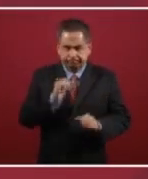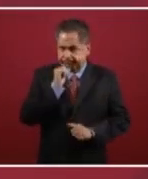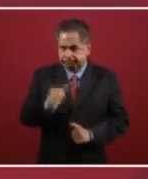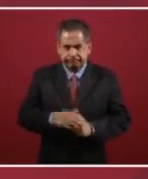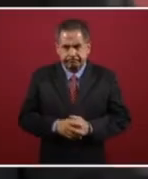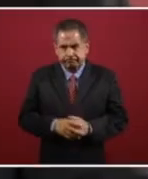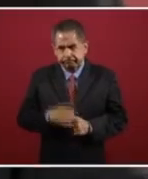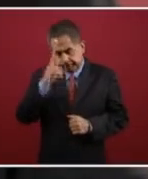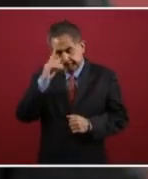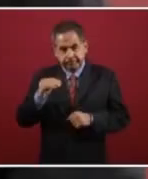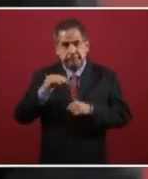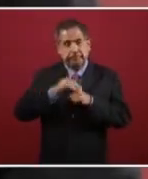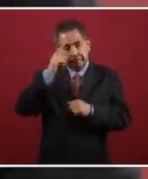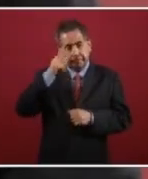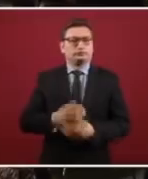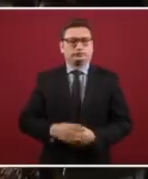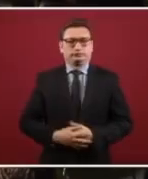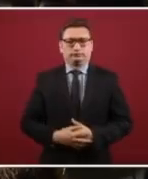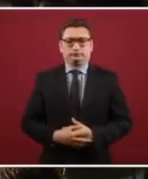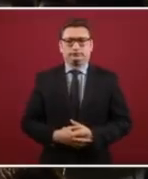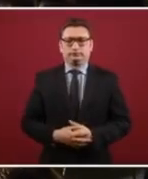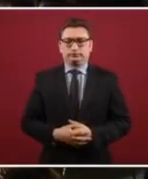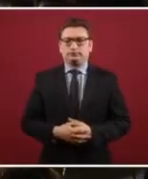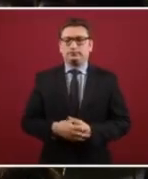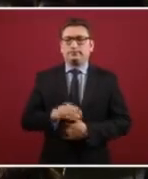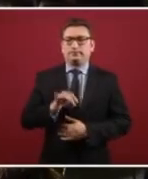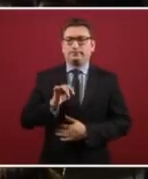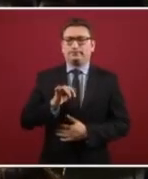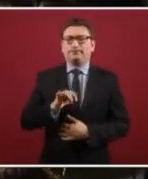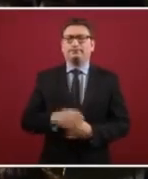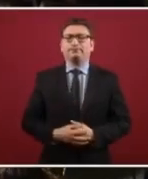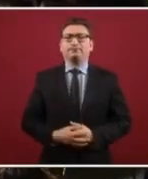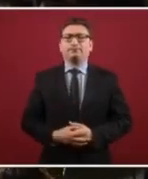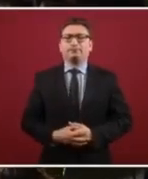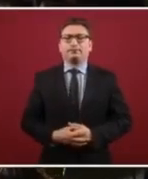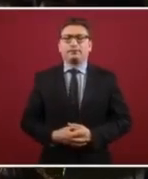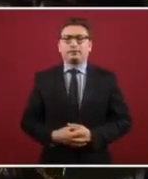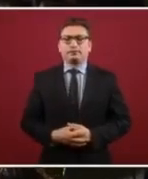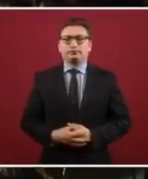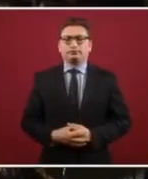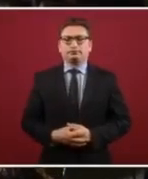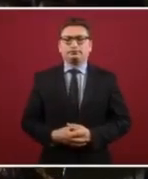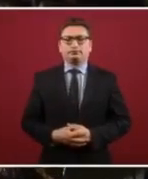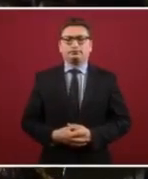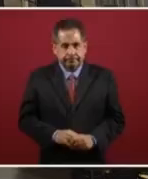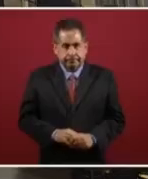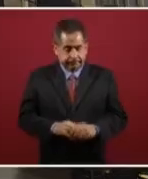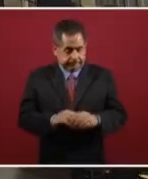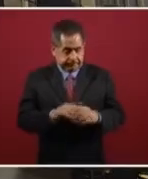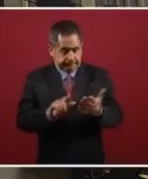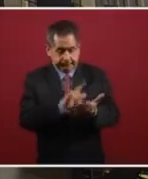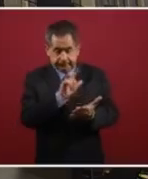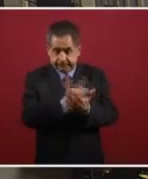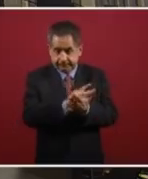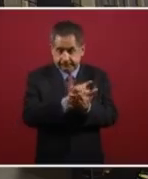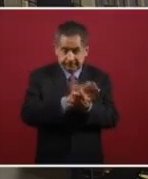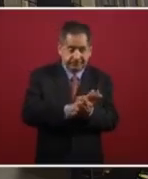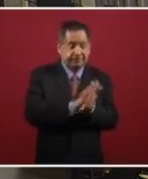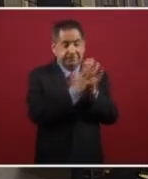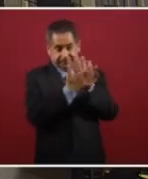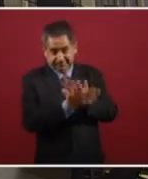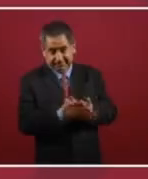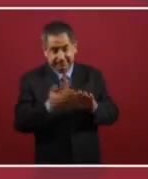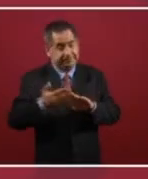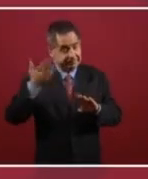para aumentar la edad de retiro y señaló que ahora se debe actuar con una política laboral distinta a la que se aplicó durante el